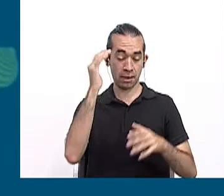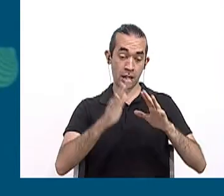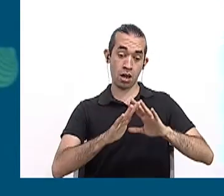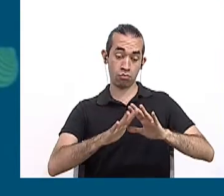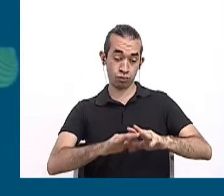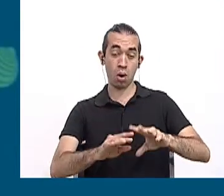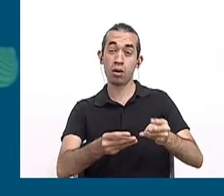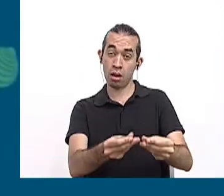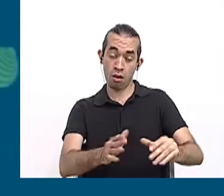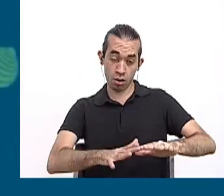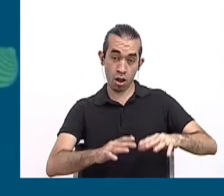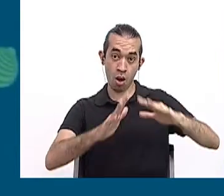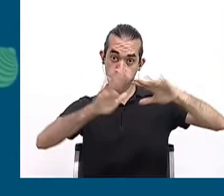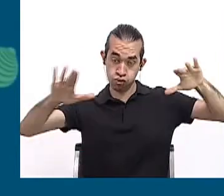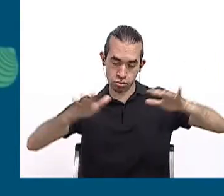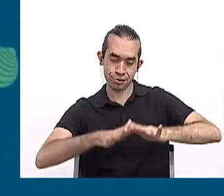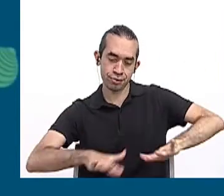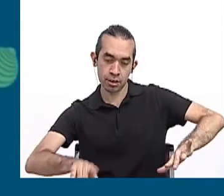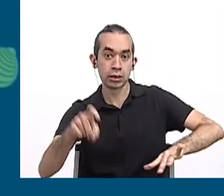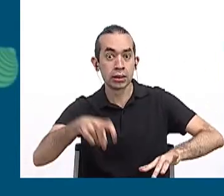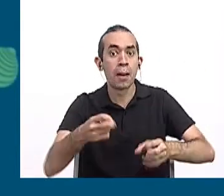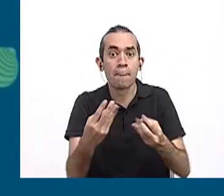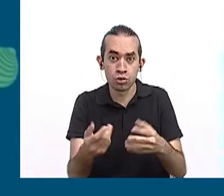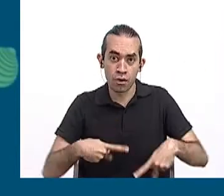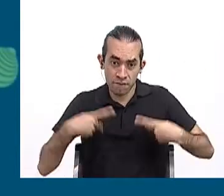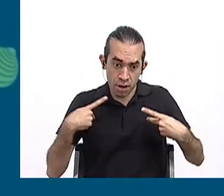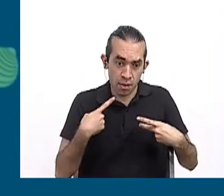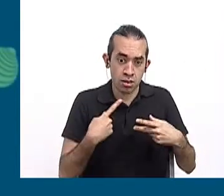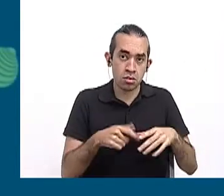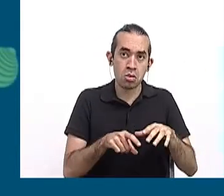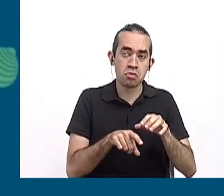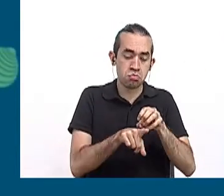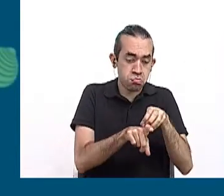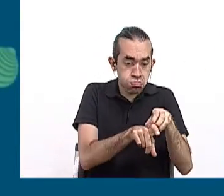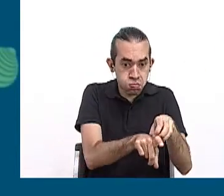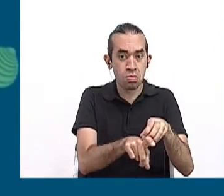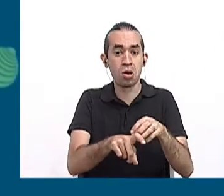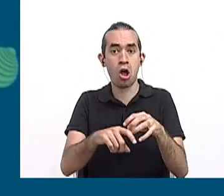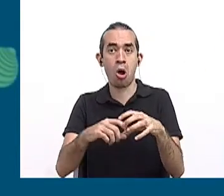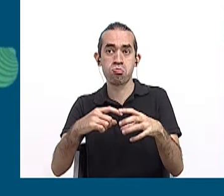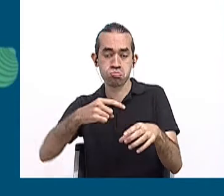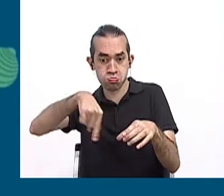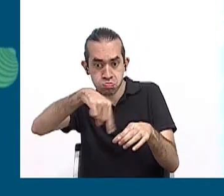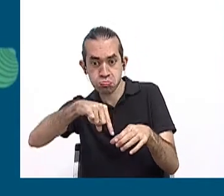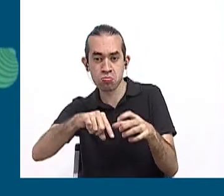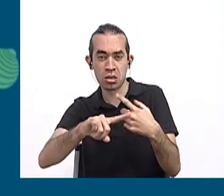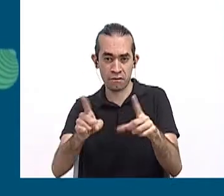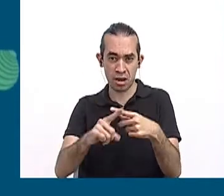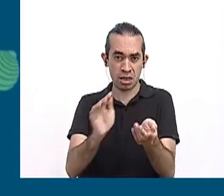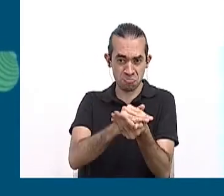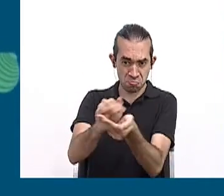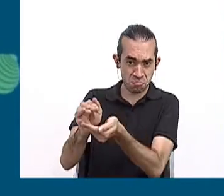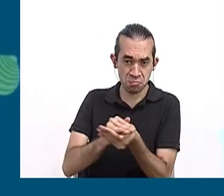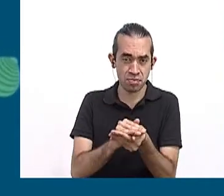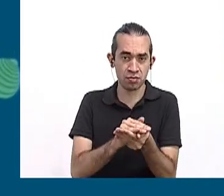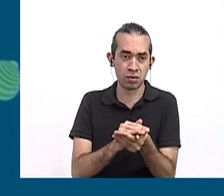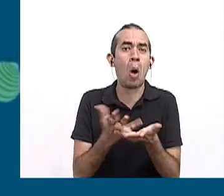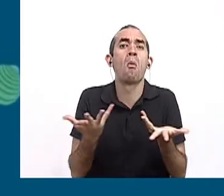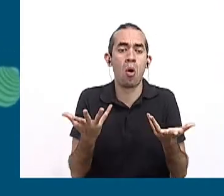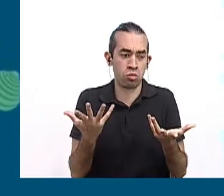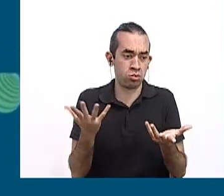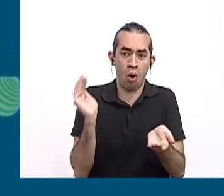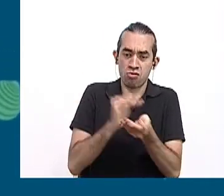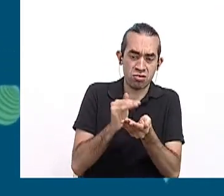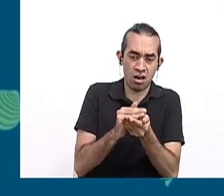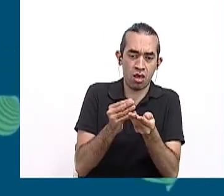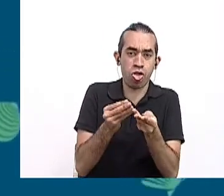organismos que requieren este carbonato cálcico para construir sus conchas al no exponer de él a largo plazo sus